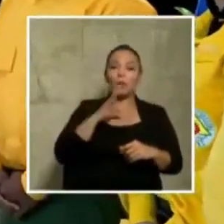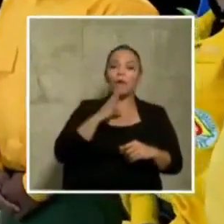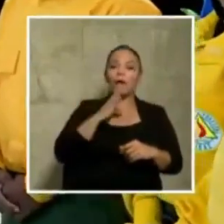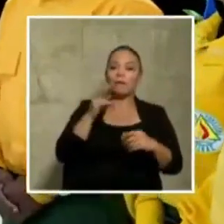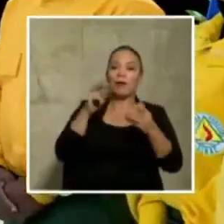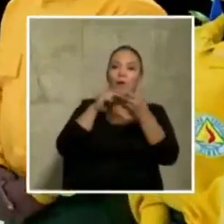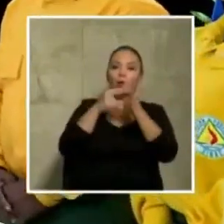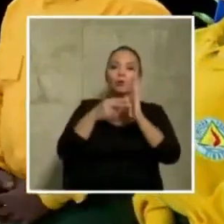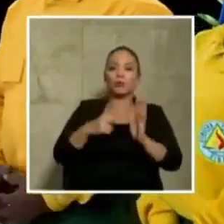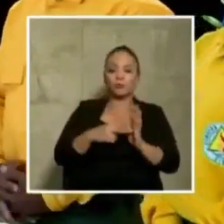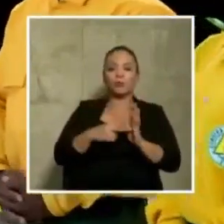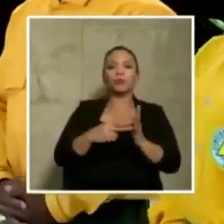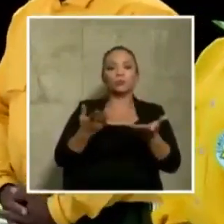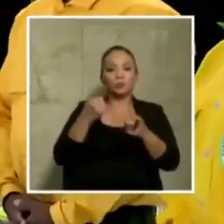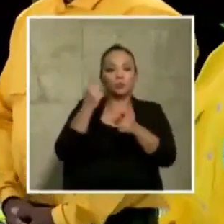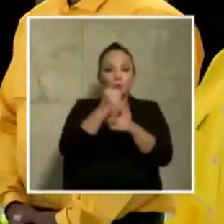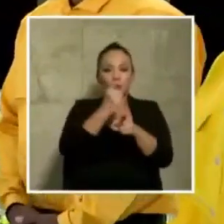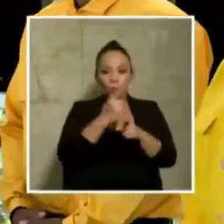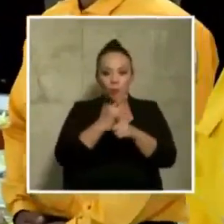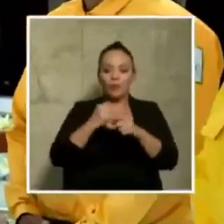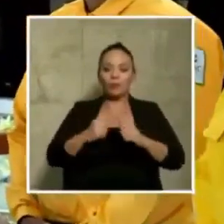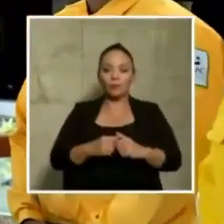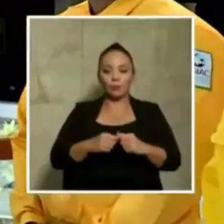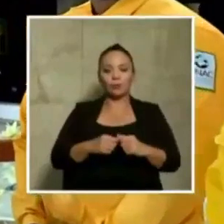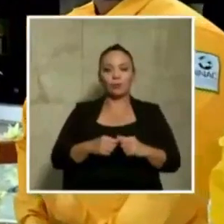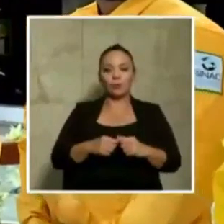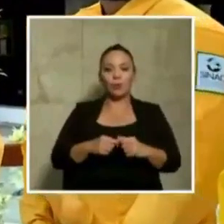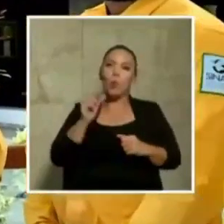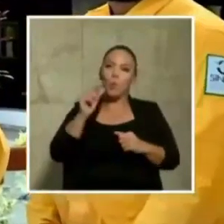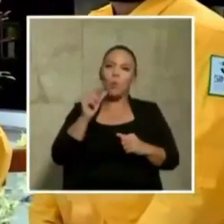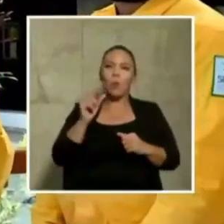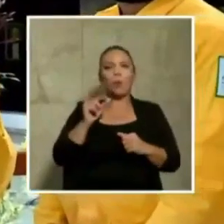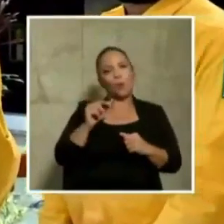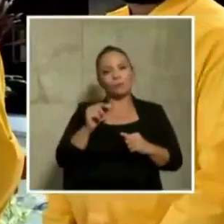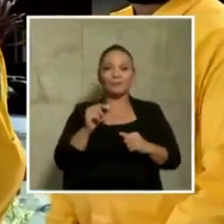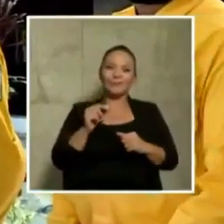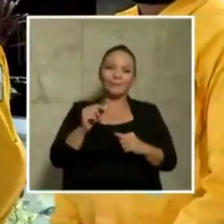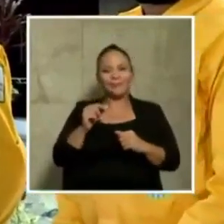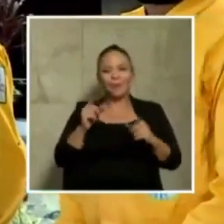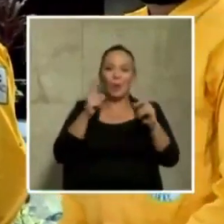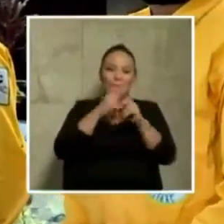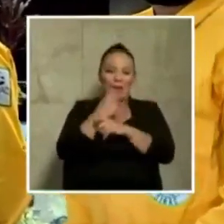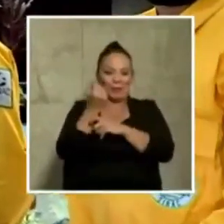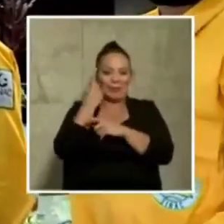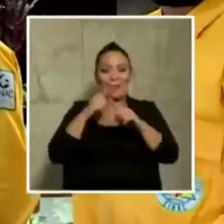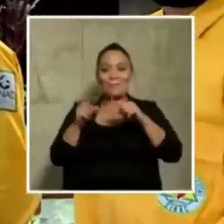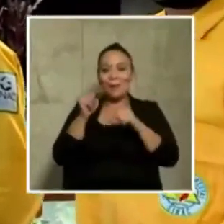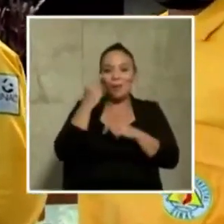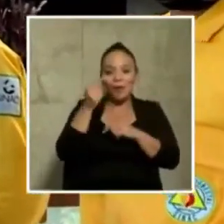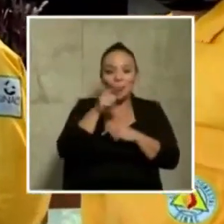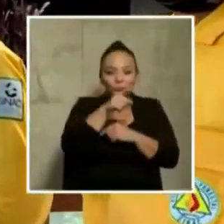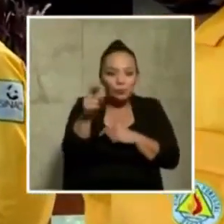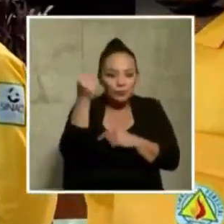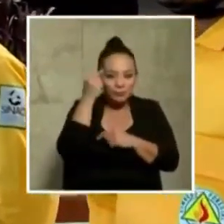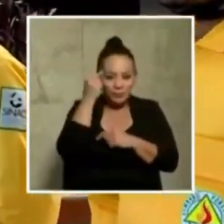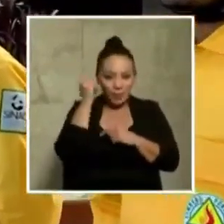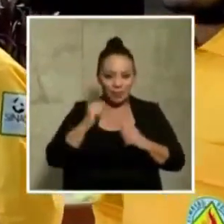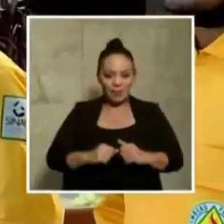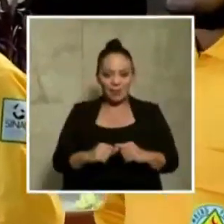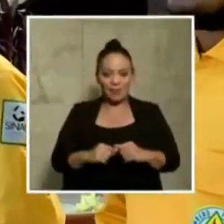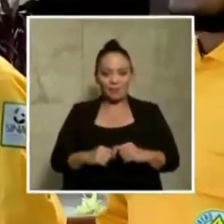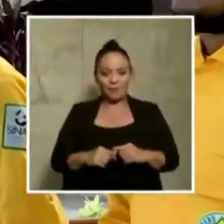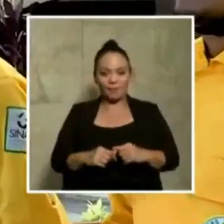conceptos muy correctos, un poco abstractos. Piensen, costarricenses, en